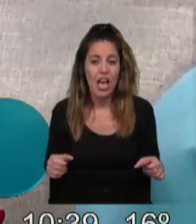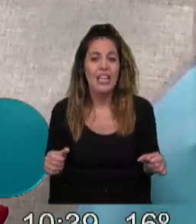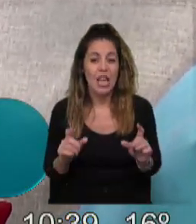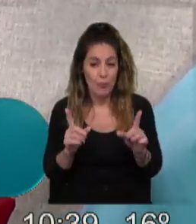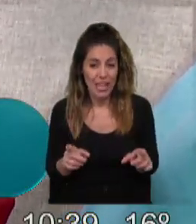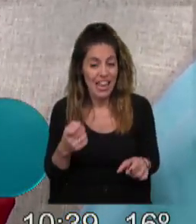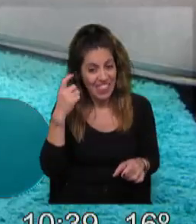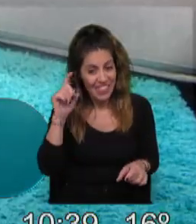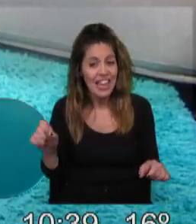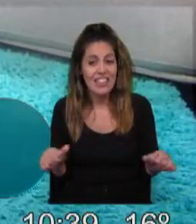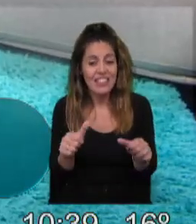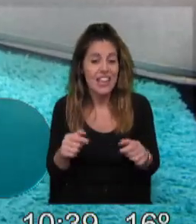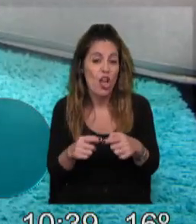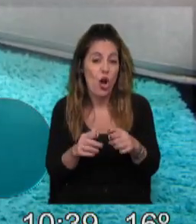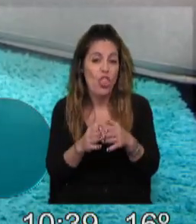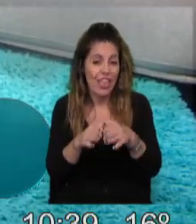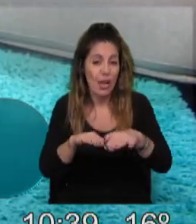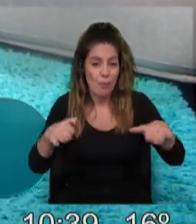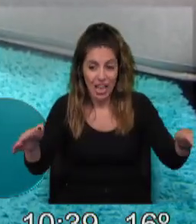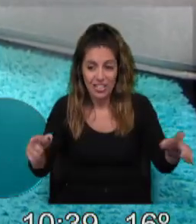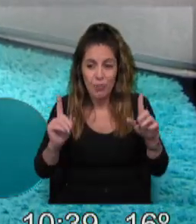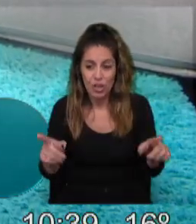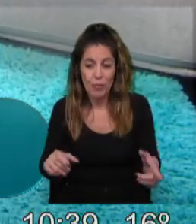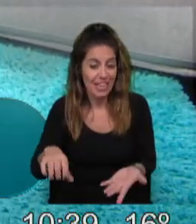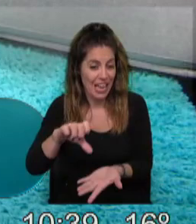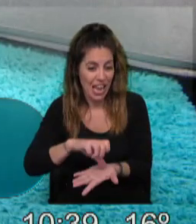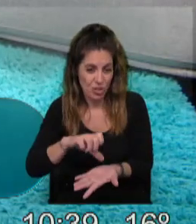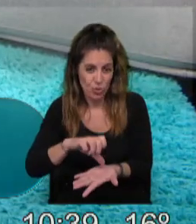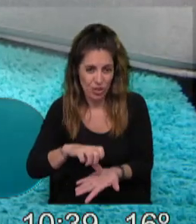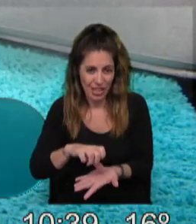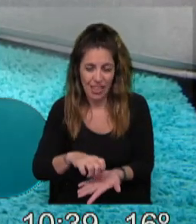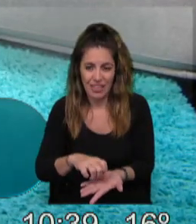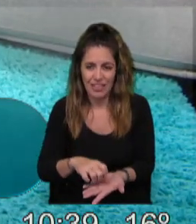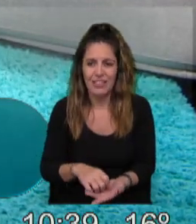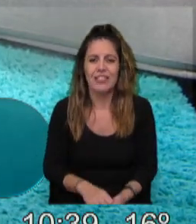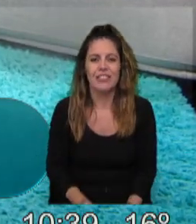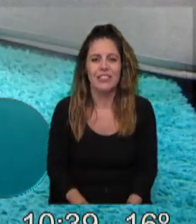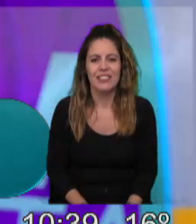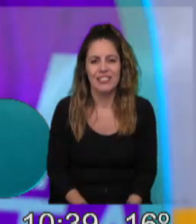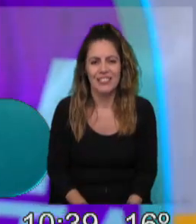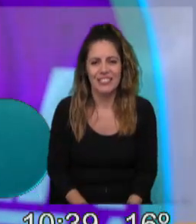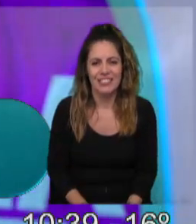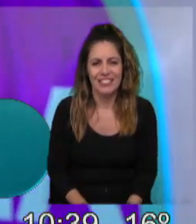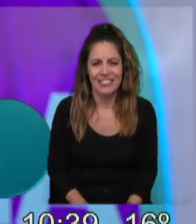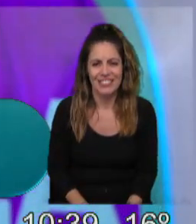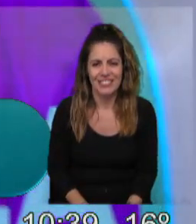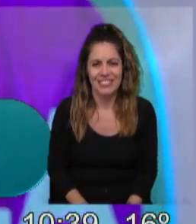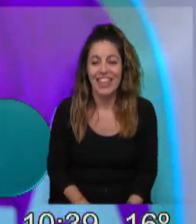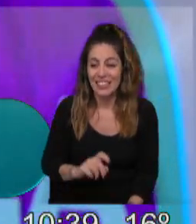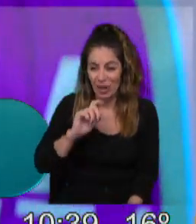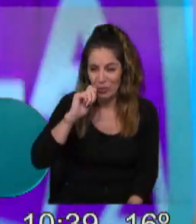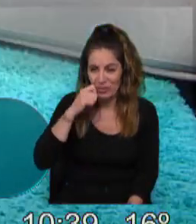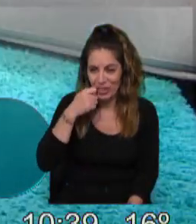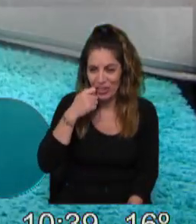la ciudad también, porque todos somos de ciudad, fuera de que pasamos horas en el agua. Entonces, ay, tenemos una... la línea... Ah, no se puede gustó. Más.